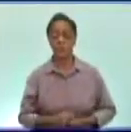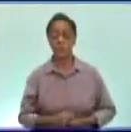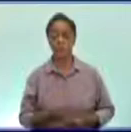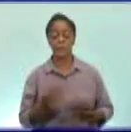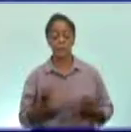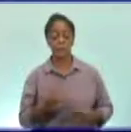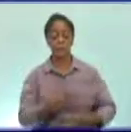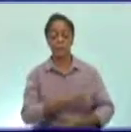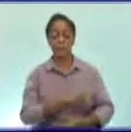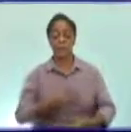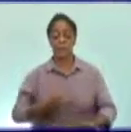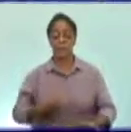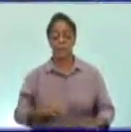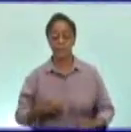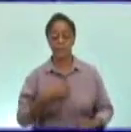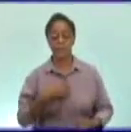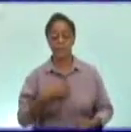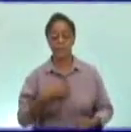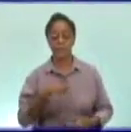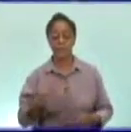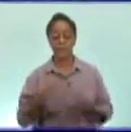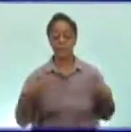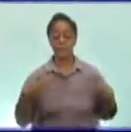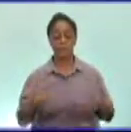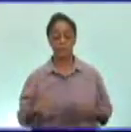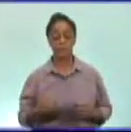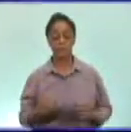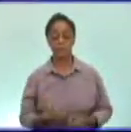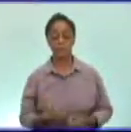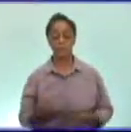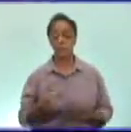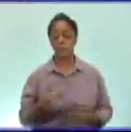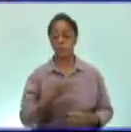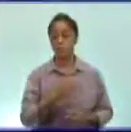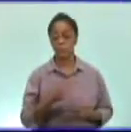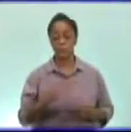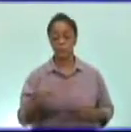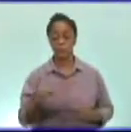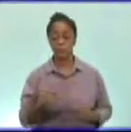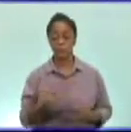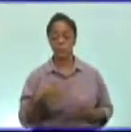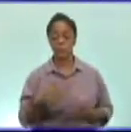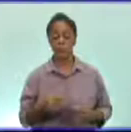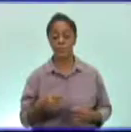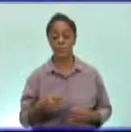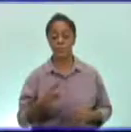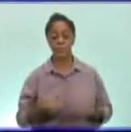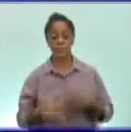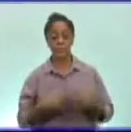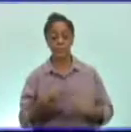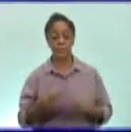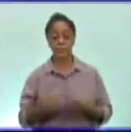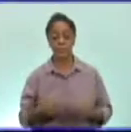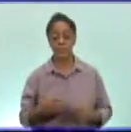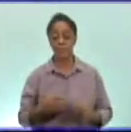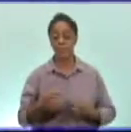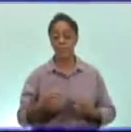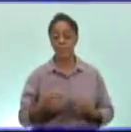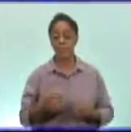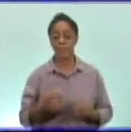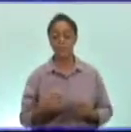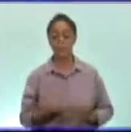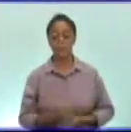los animales tiene una organización corporal compleja, con órganos y aparatos con los que realizan las funciones